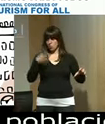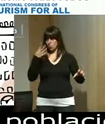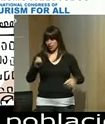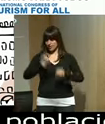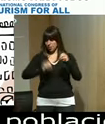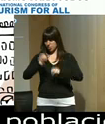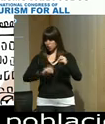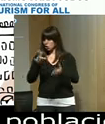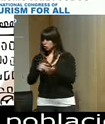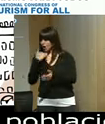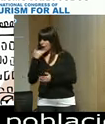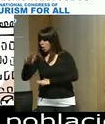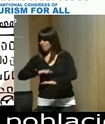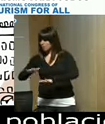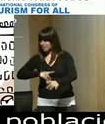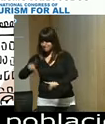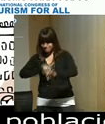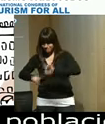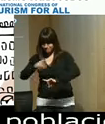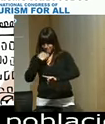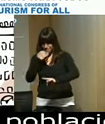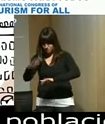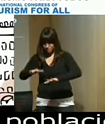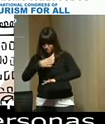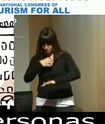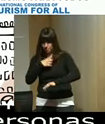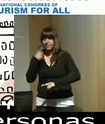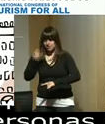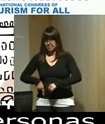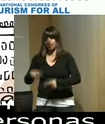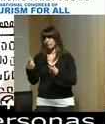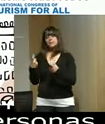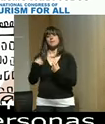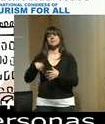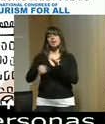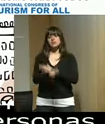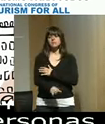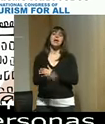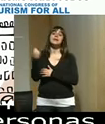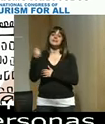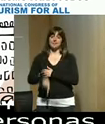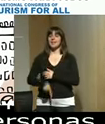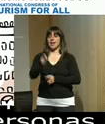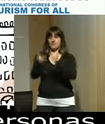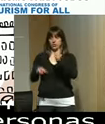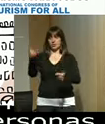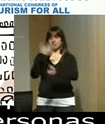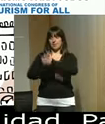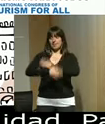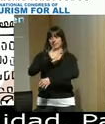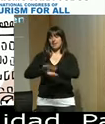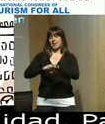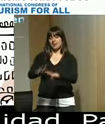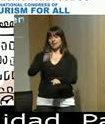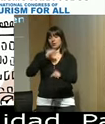movilidad. También para encuadrar las necesidades de la accesibilidad en las personas con discapacidad hay que entender que lo que se